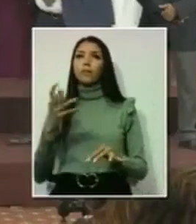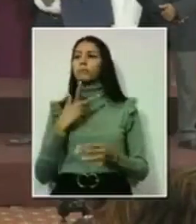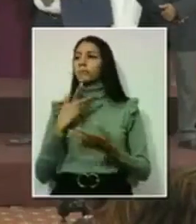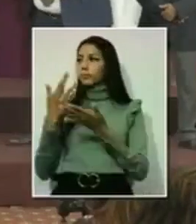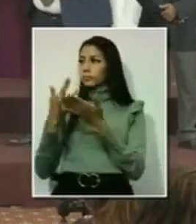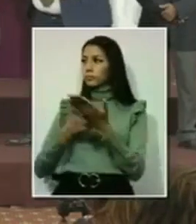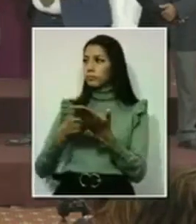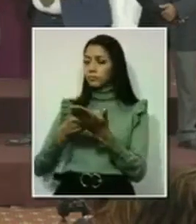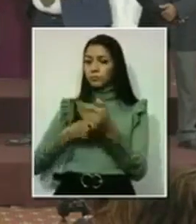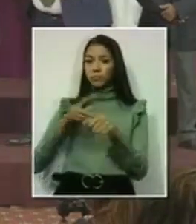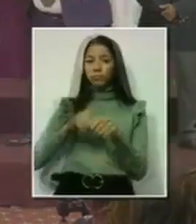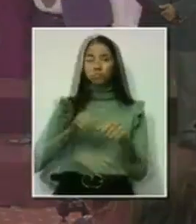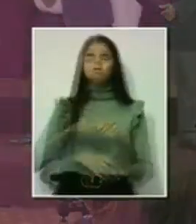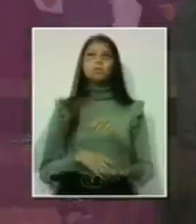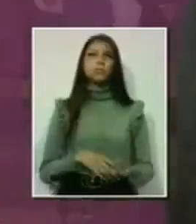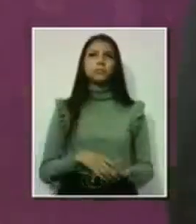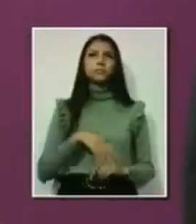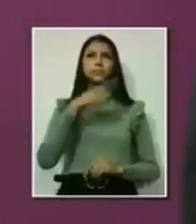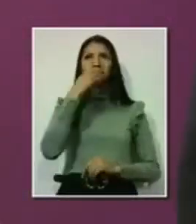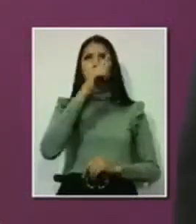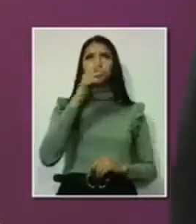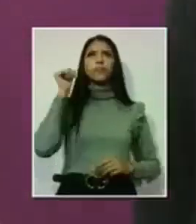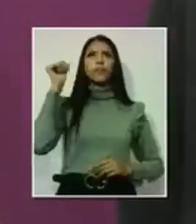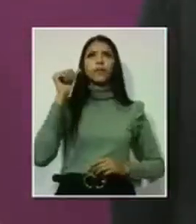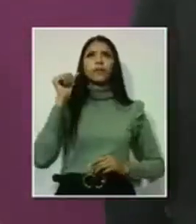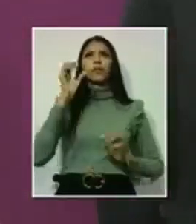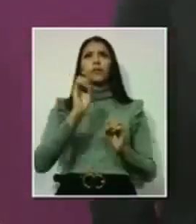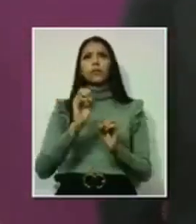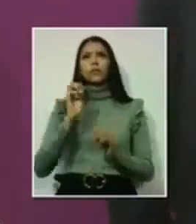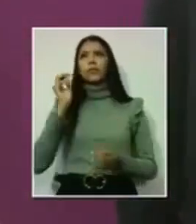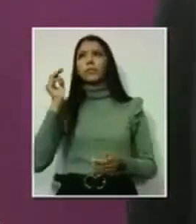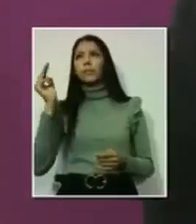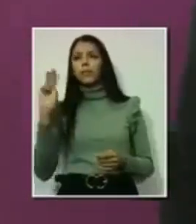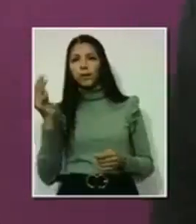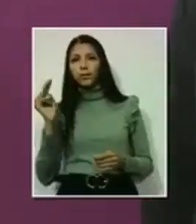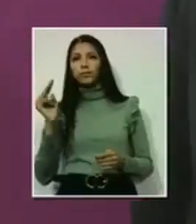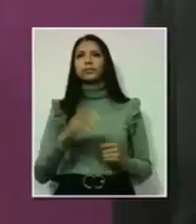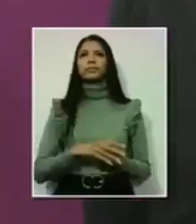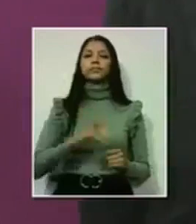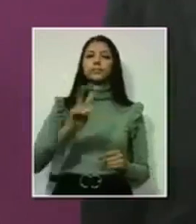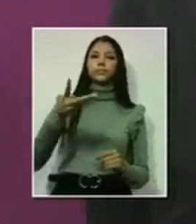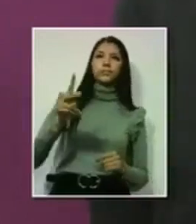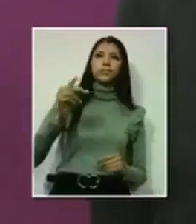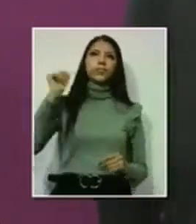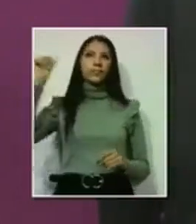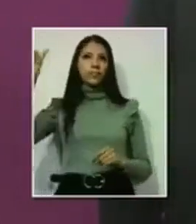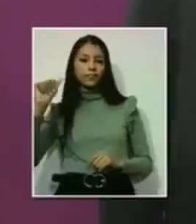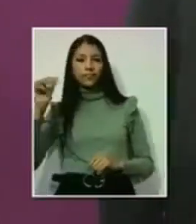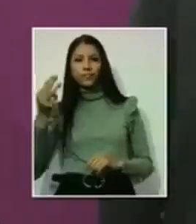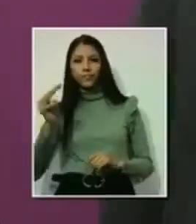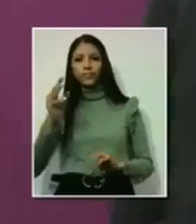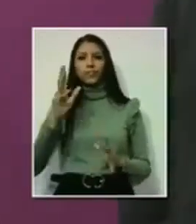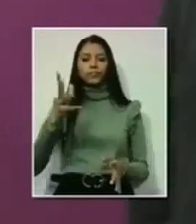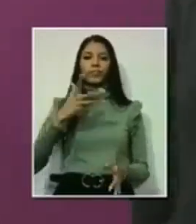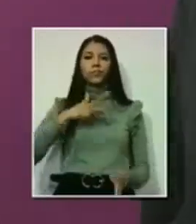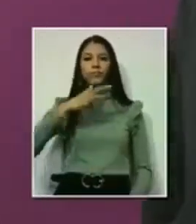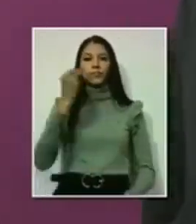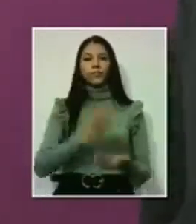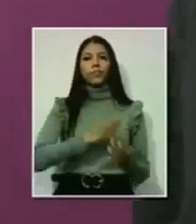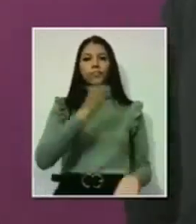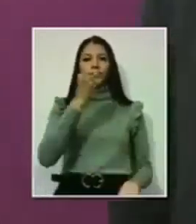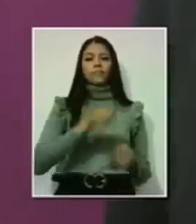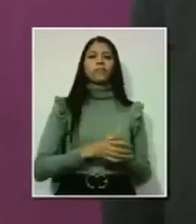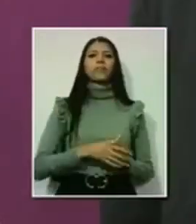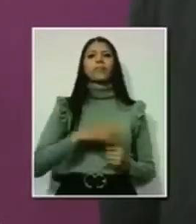que la declaratoria de ambos espacios como áreas naturales protegidas tendrá un gran impacto positivo en el medio ambiente de Morelia y del